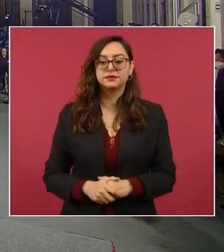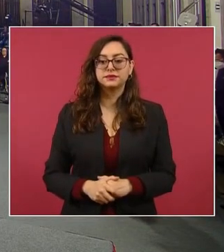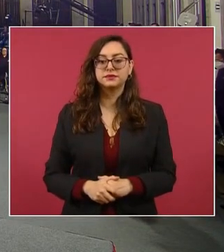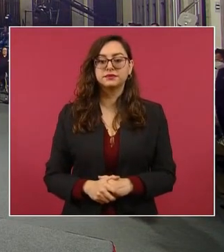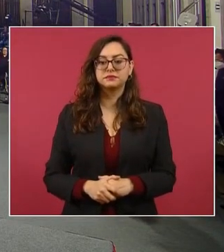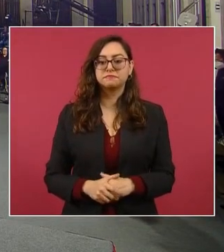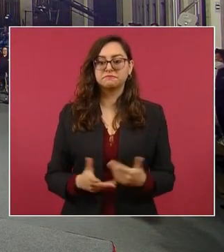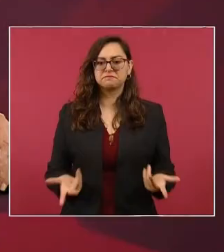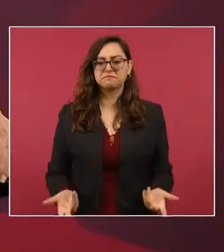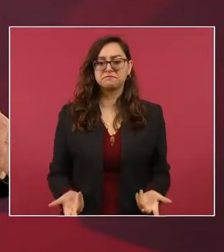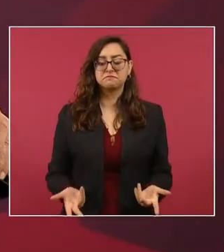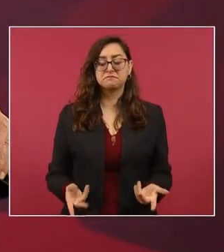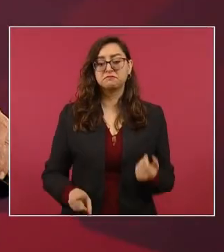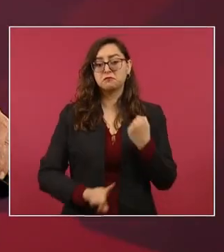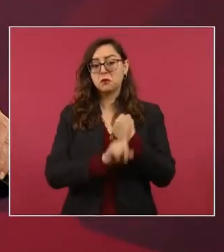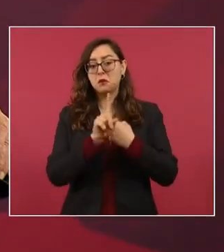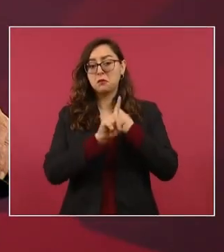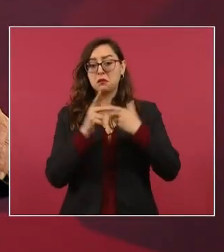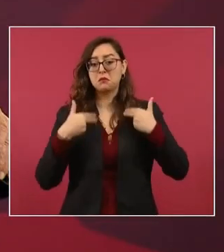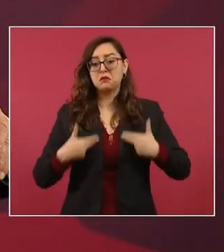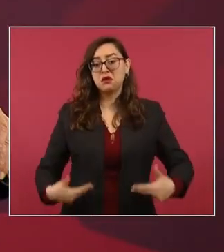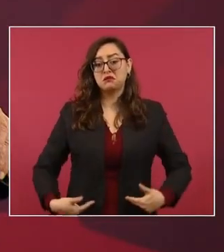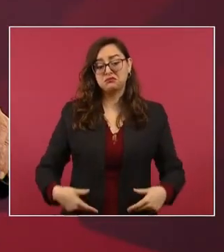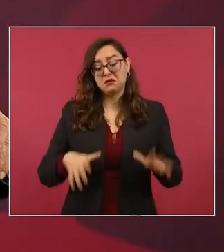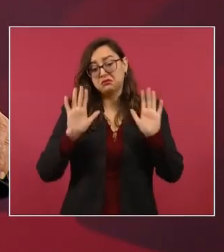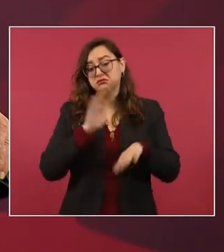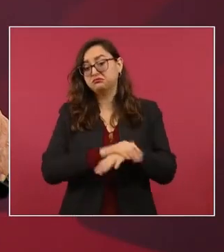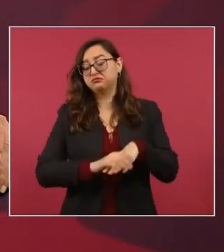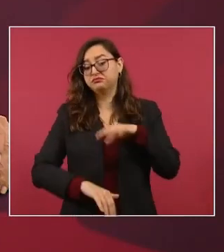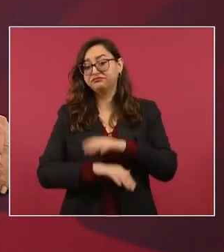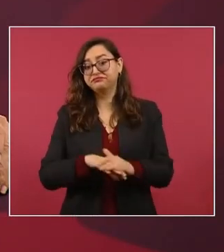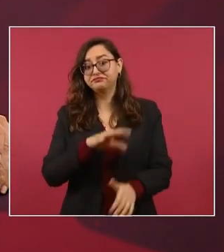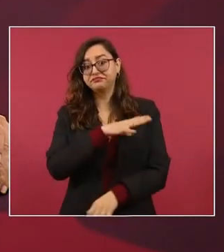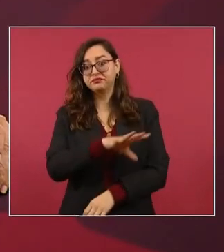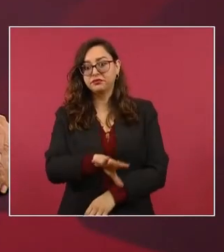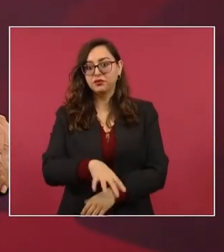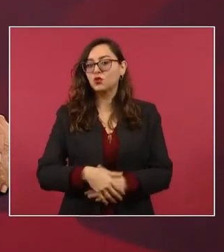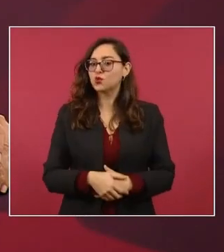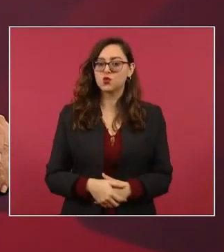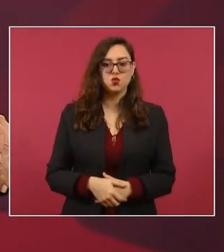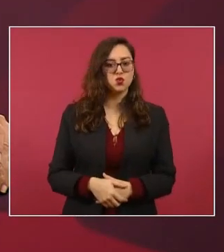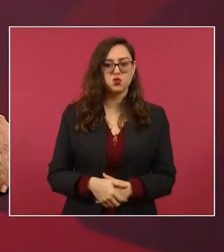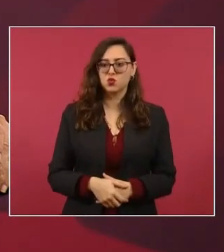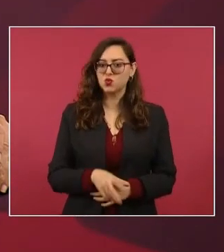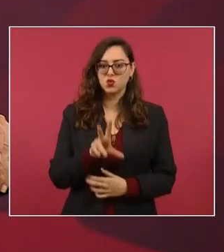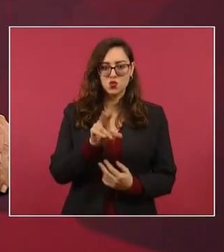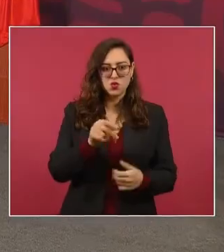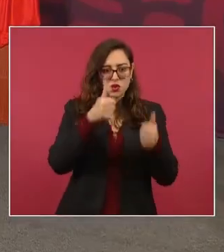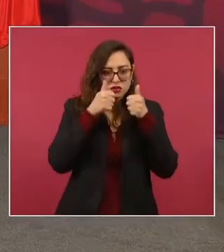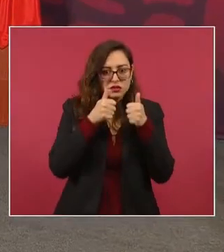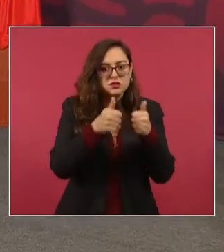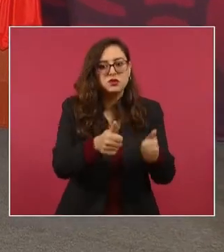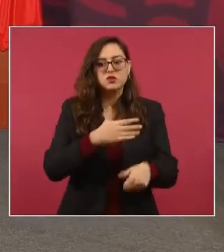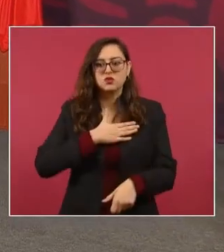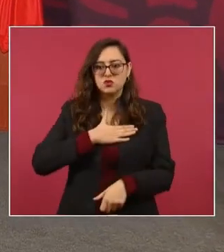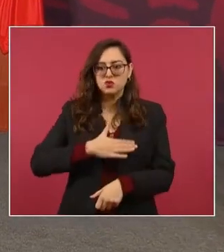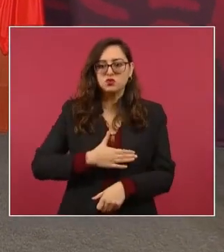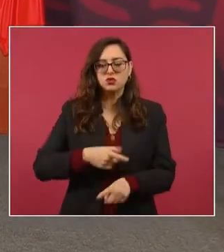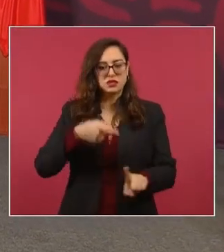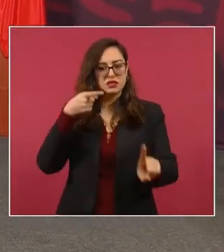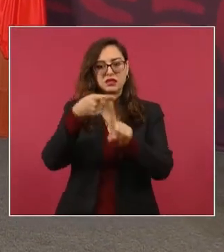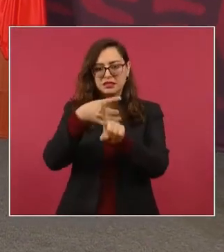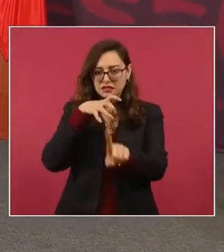Nada humano nos es ajeno. Y lo más importante de este gobierno es hacer justicia. Y lo estamos